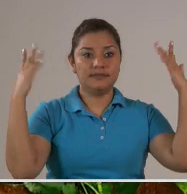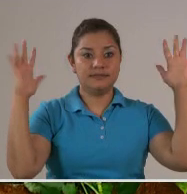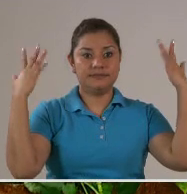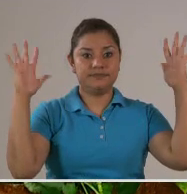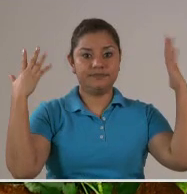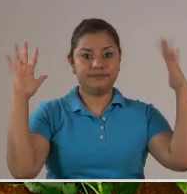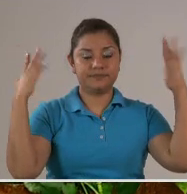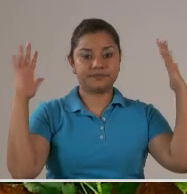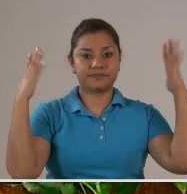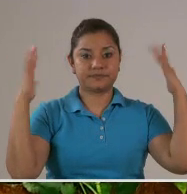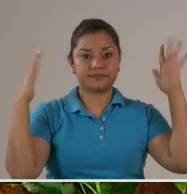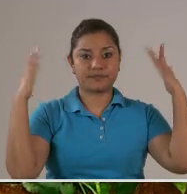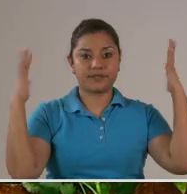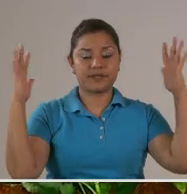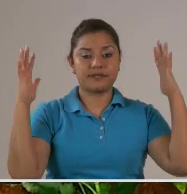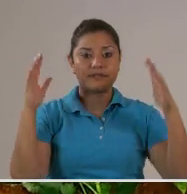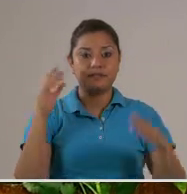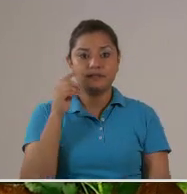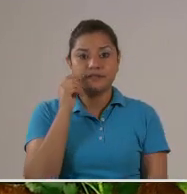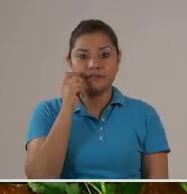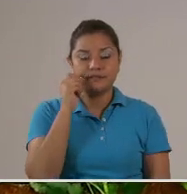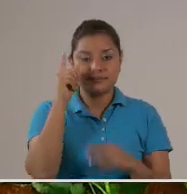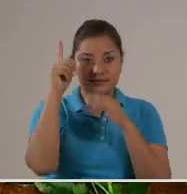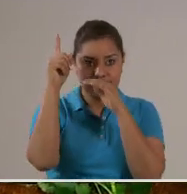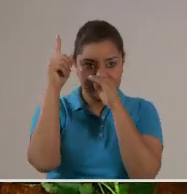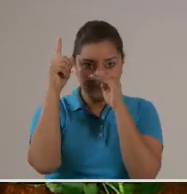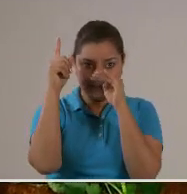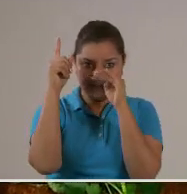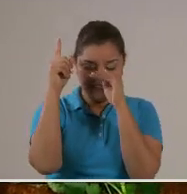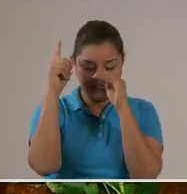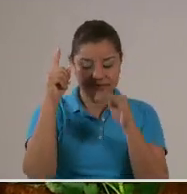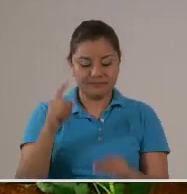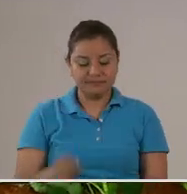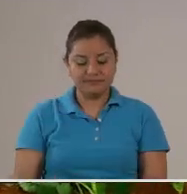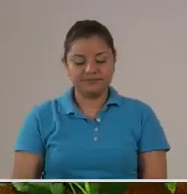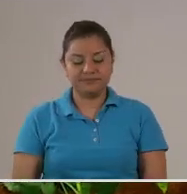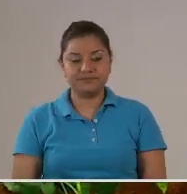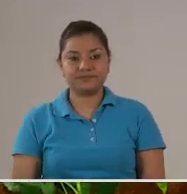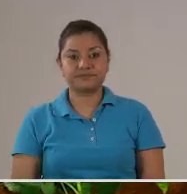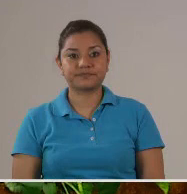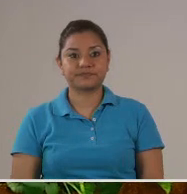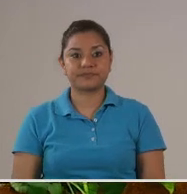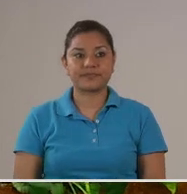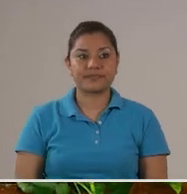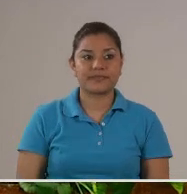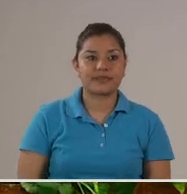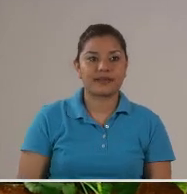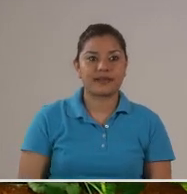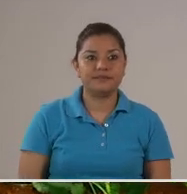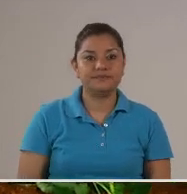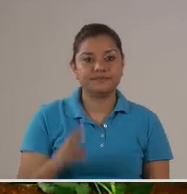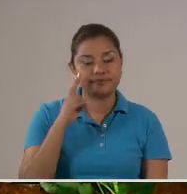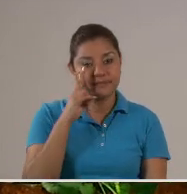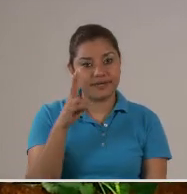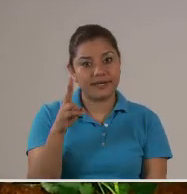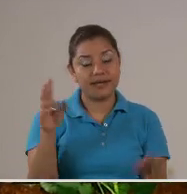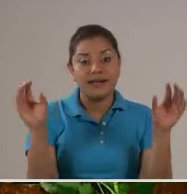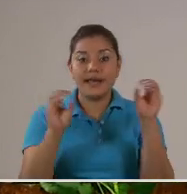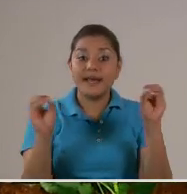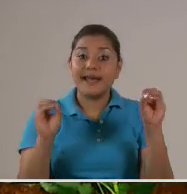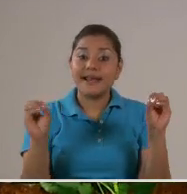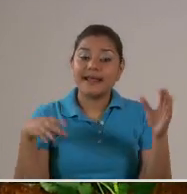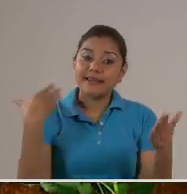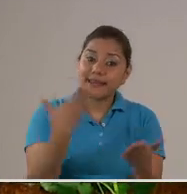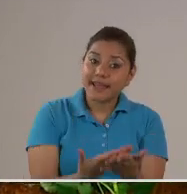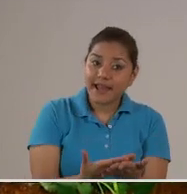rogar que me estén monitoreando acá Ah miren hermanos nadie cae de la